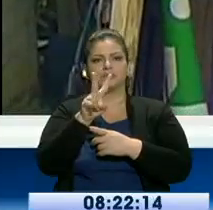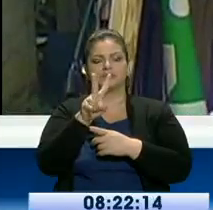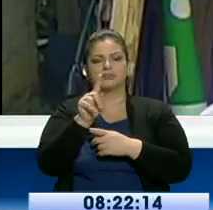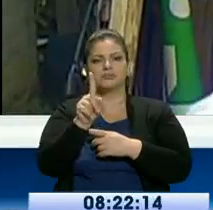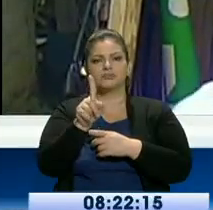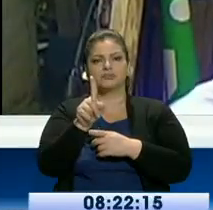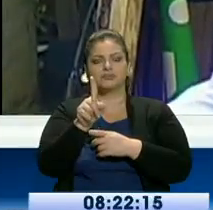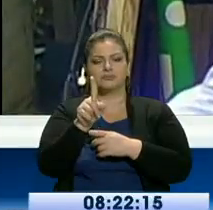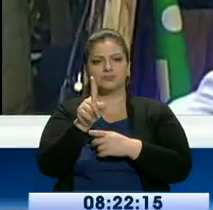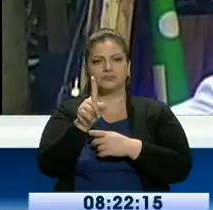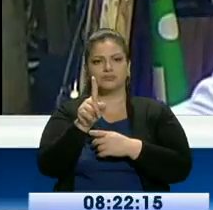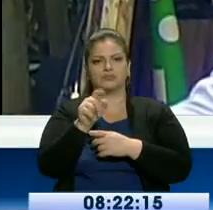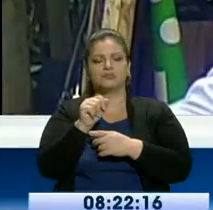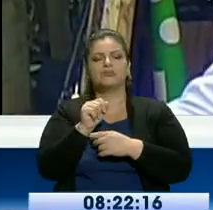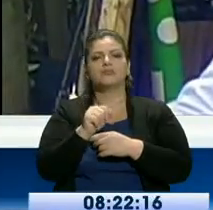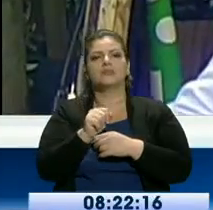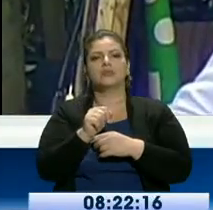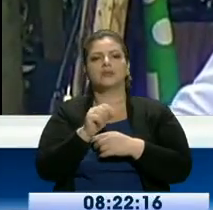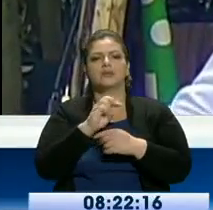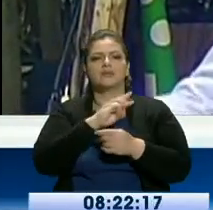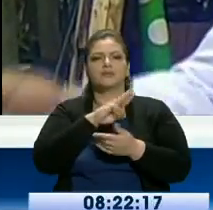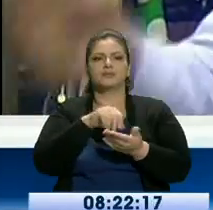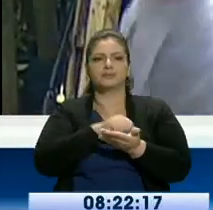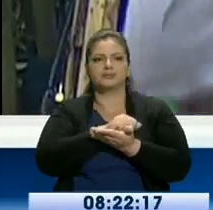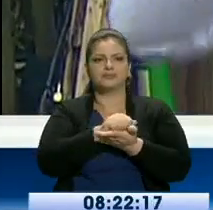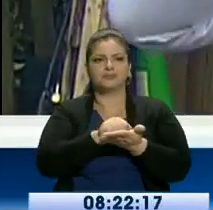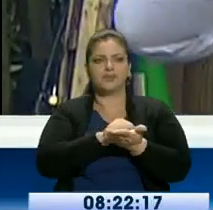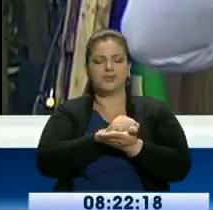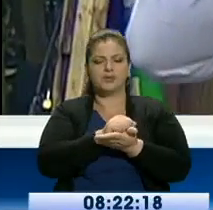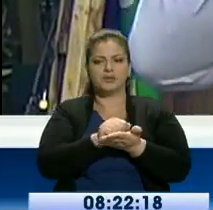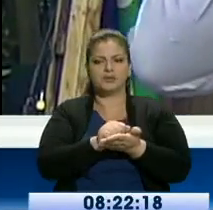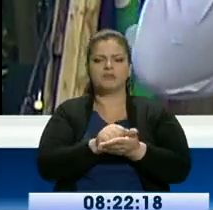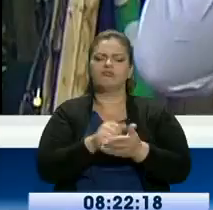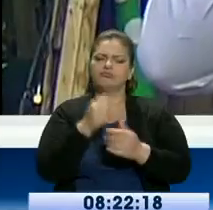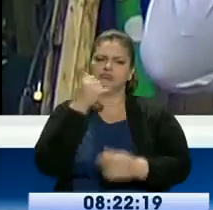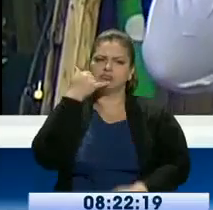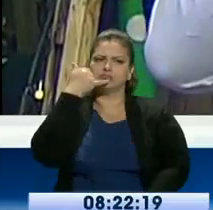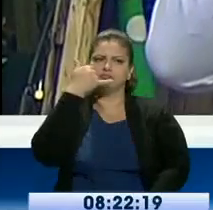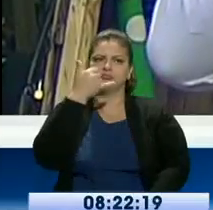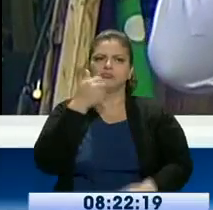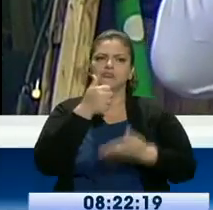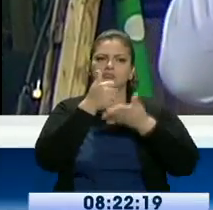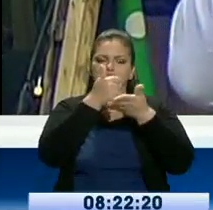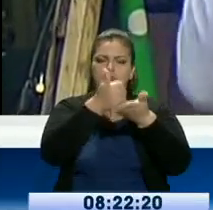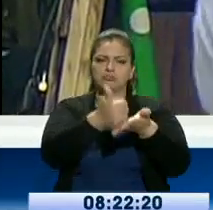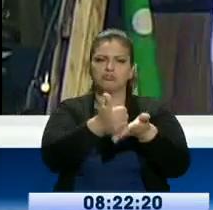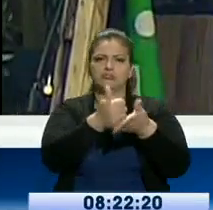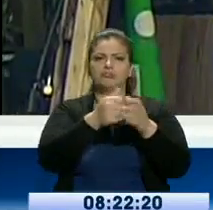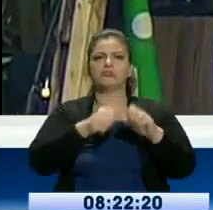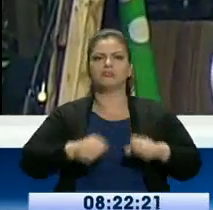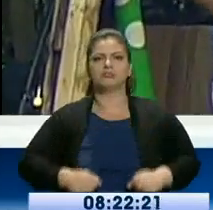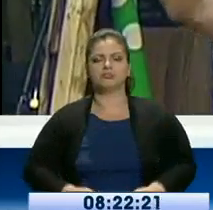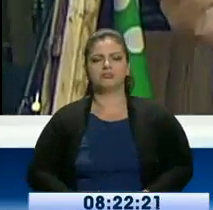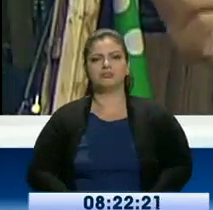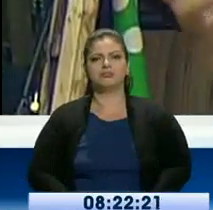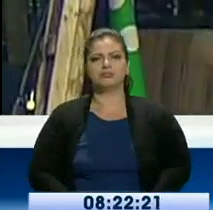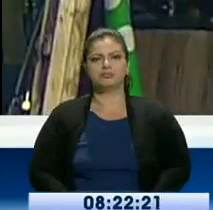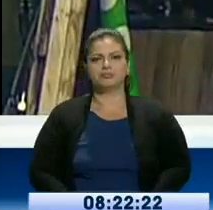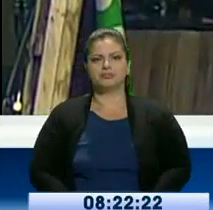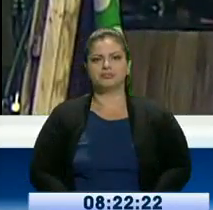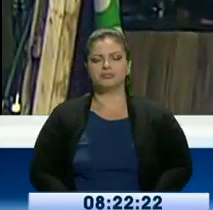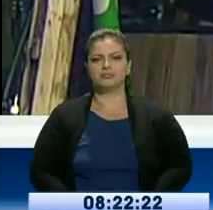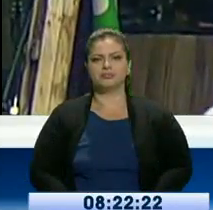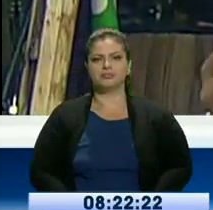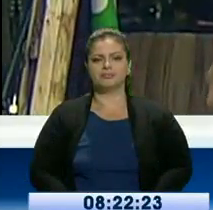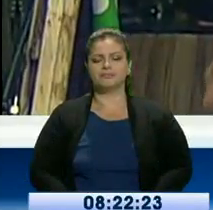097-90-47-82-1, acá en la cooperativa María Paidar, en Monte Sinaí, donde piden ayuda. Ellas no saben qué